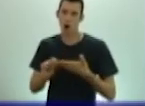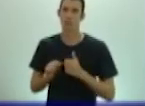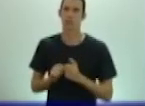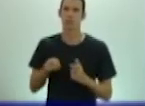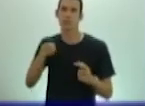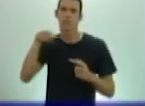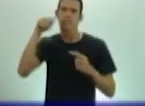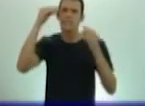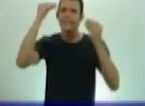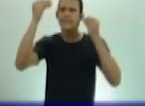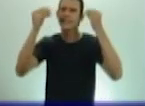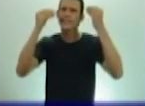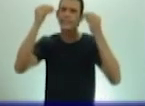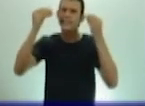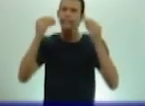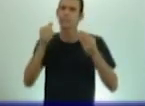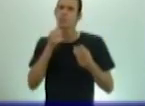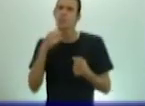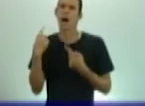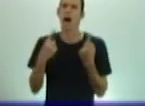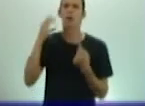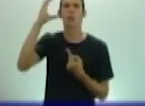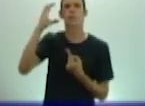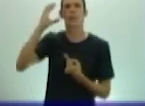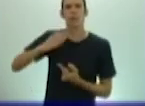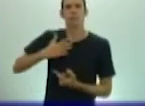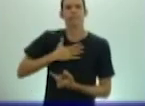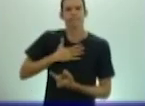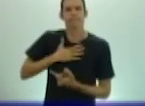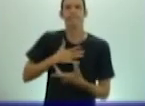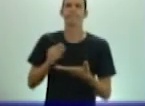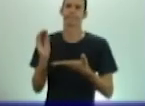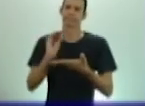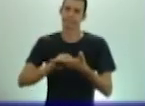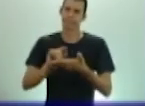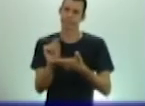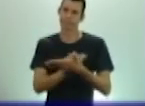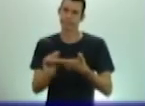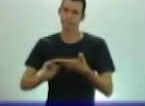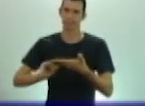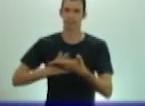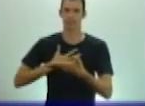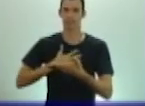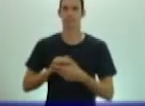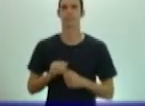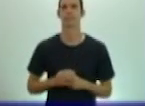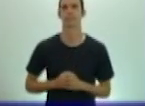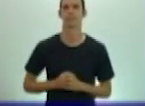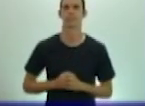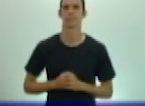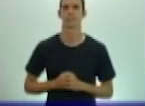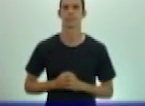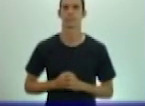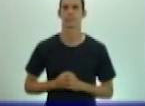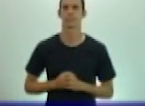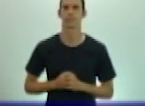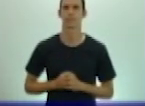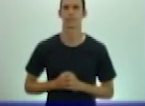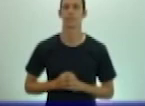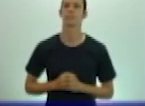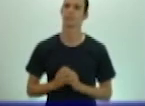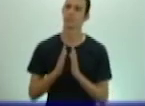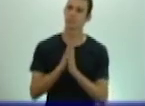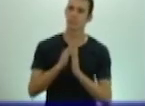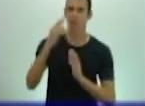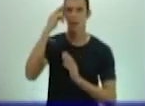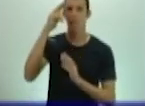valorando, puedan estar asumiendo un juicio valorativo sobre el suceso que estamos hablando. Recuerden que usted familia, usted